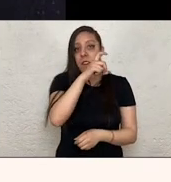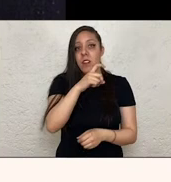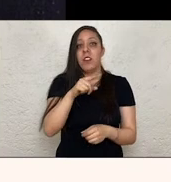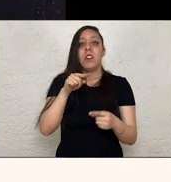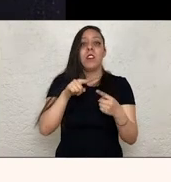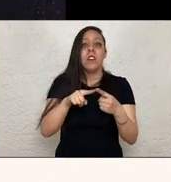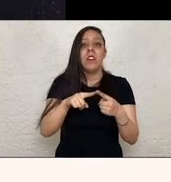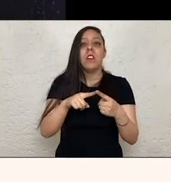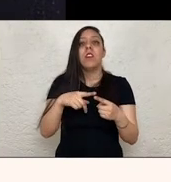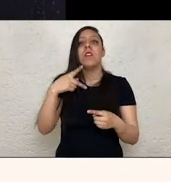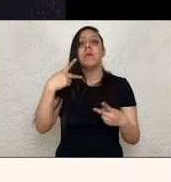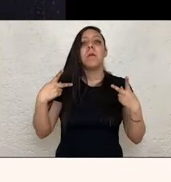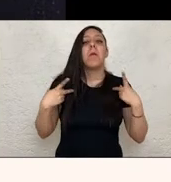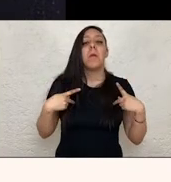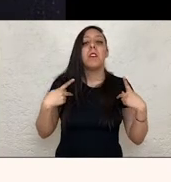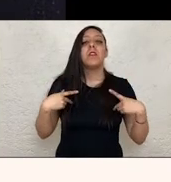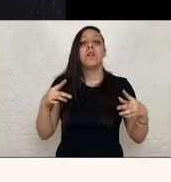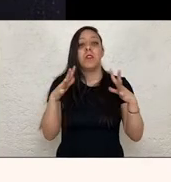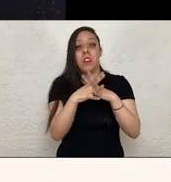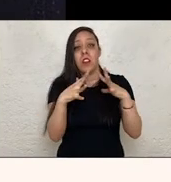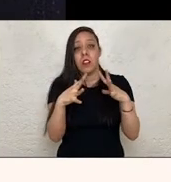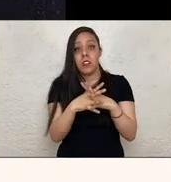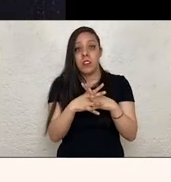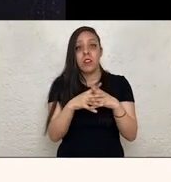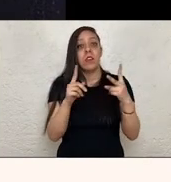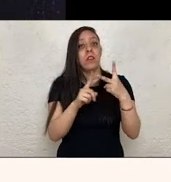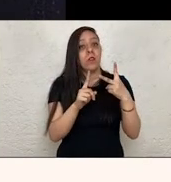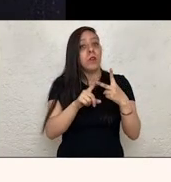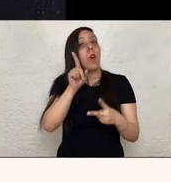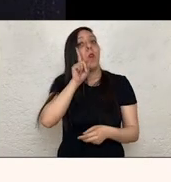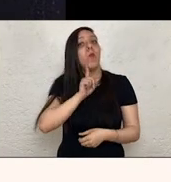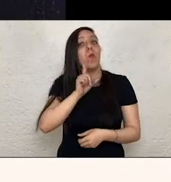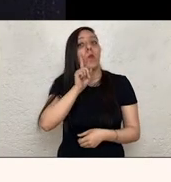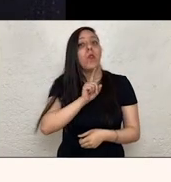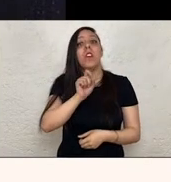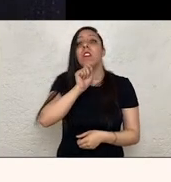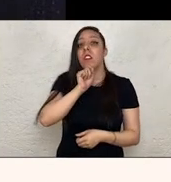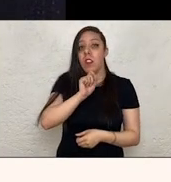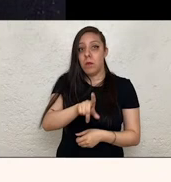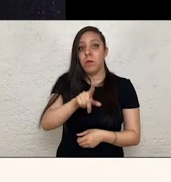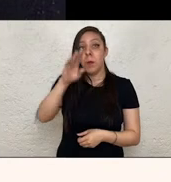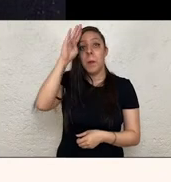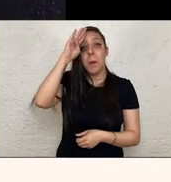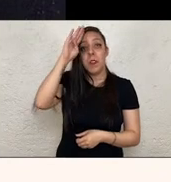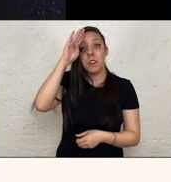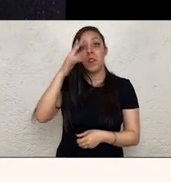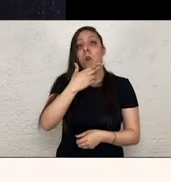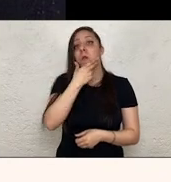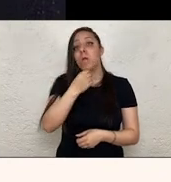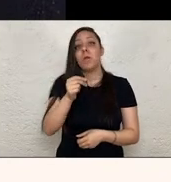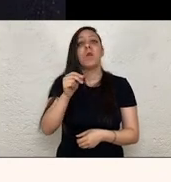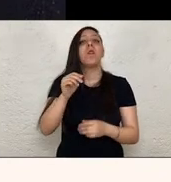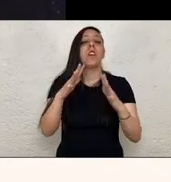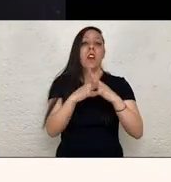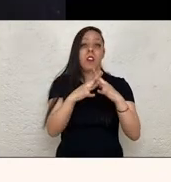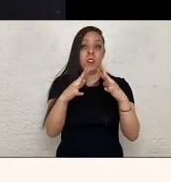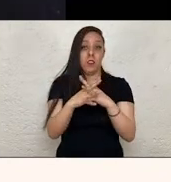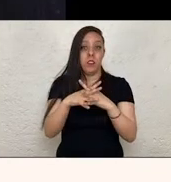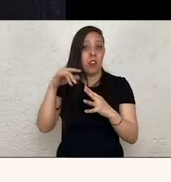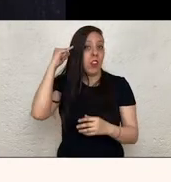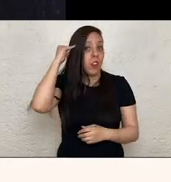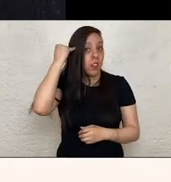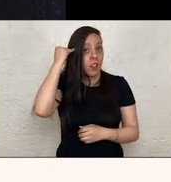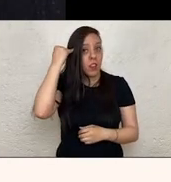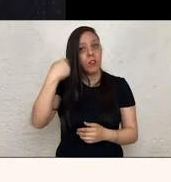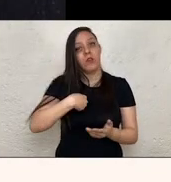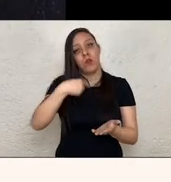difíciles. Los guerreros y las mujeres también. Pensando en los guerreros, en los